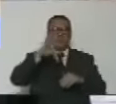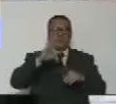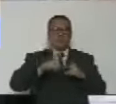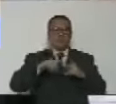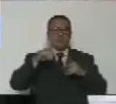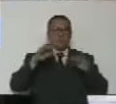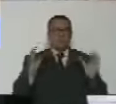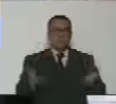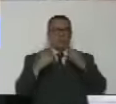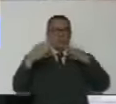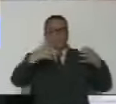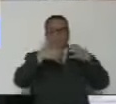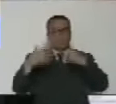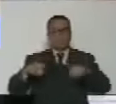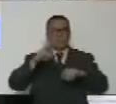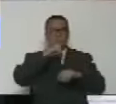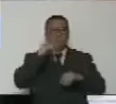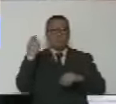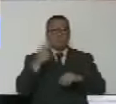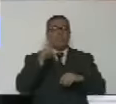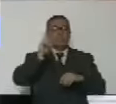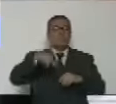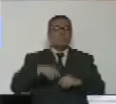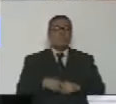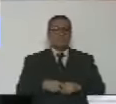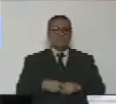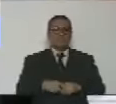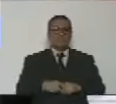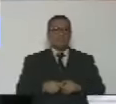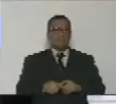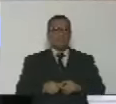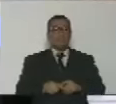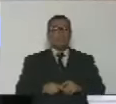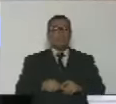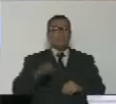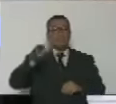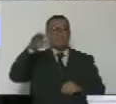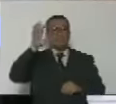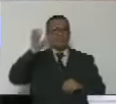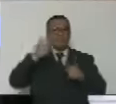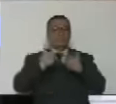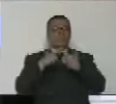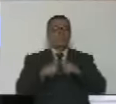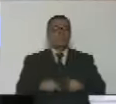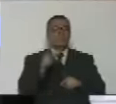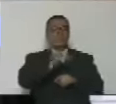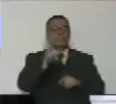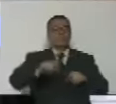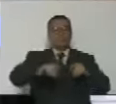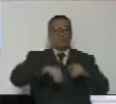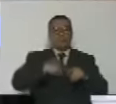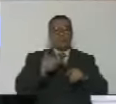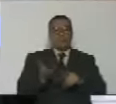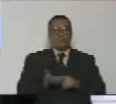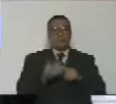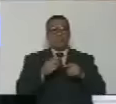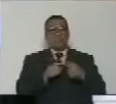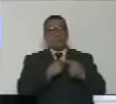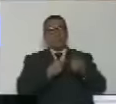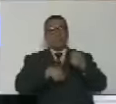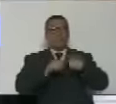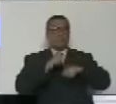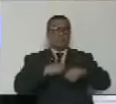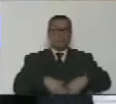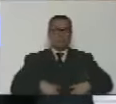a estimular la guerra y el odio, quien promete la libertad de que la gente pueda vender sus